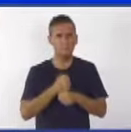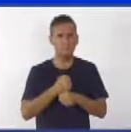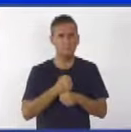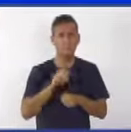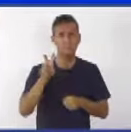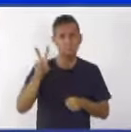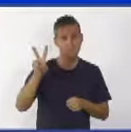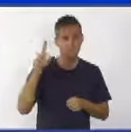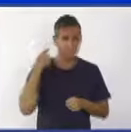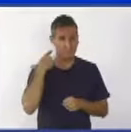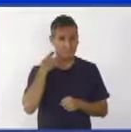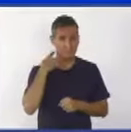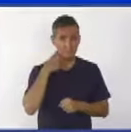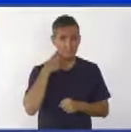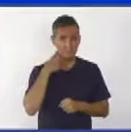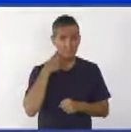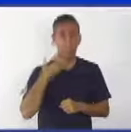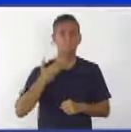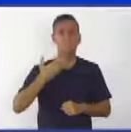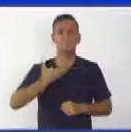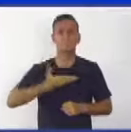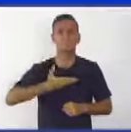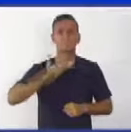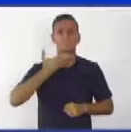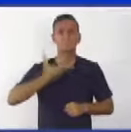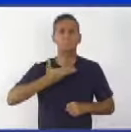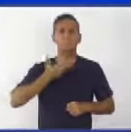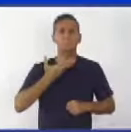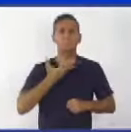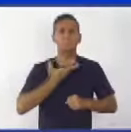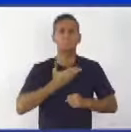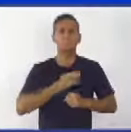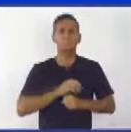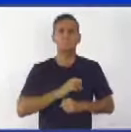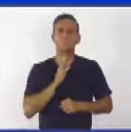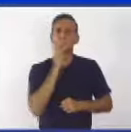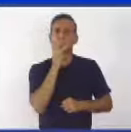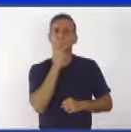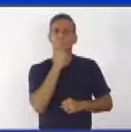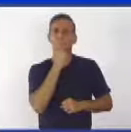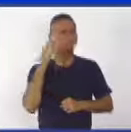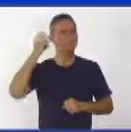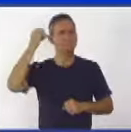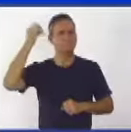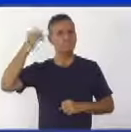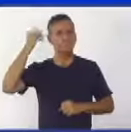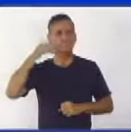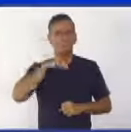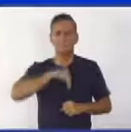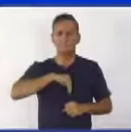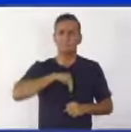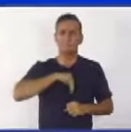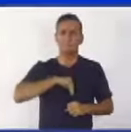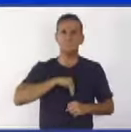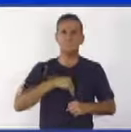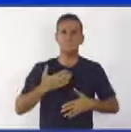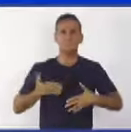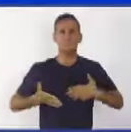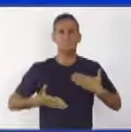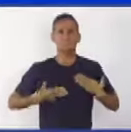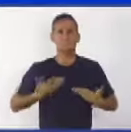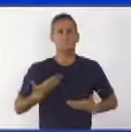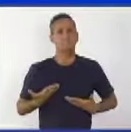trabajar en el segundo año el discurso estético para pensar para sentir